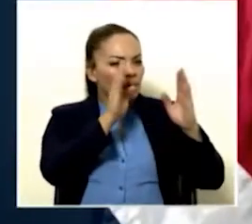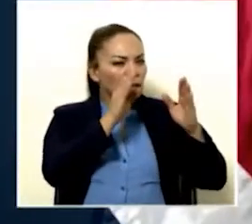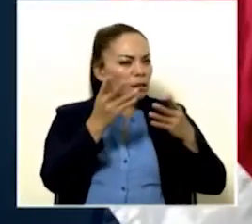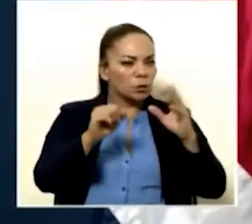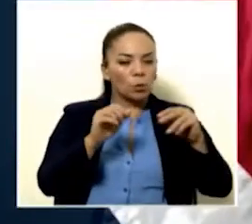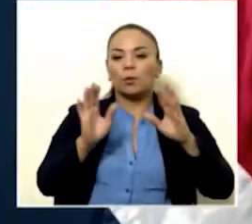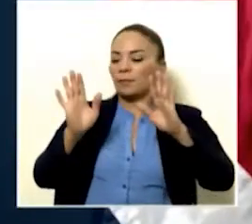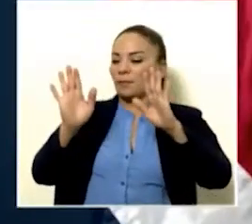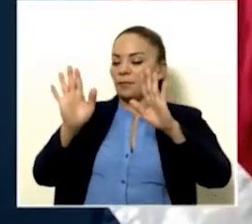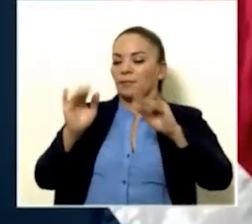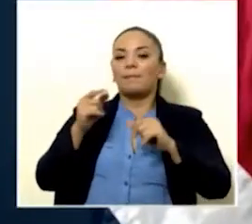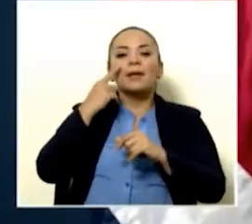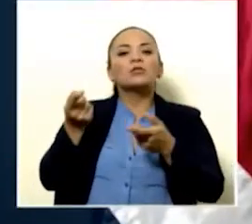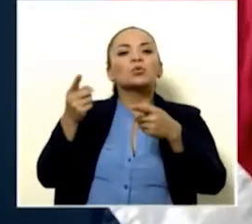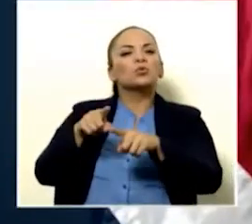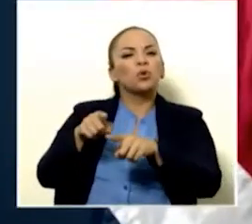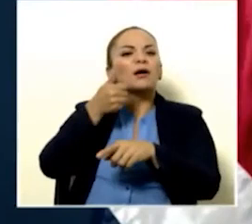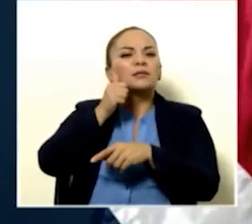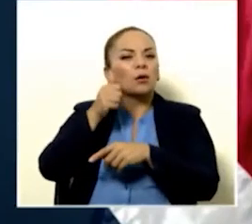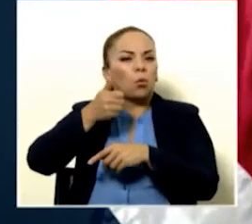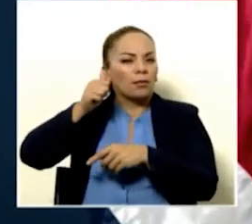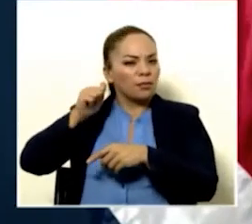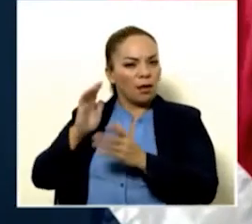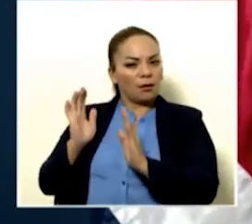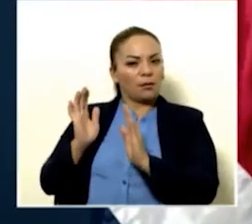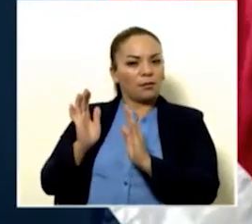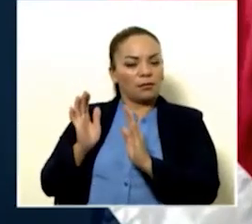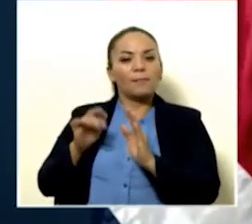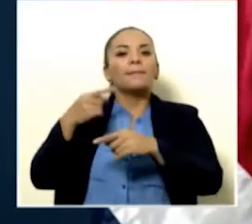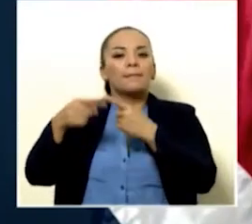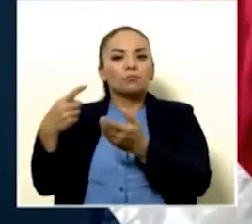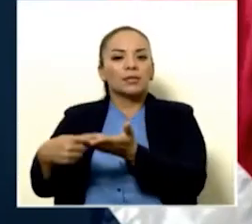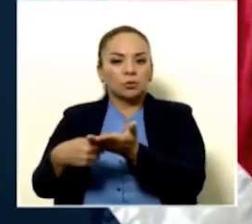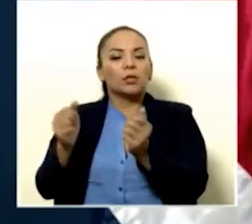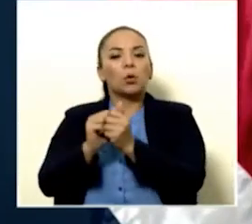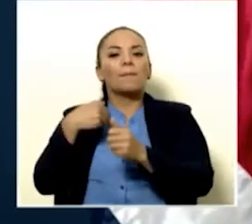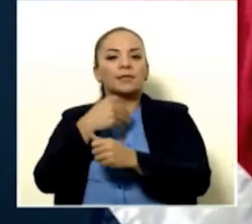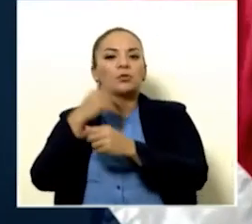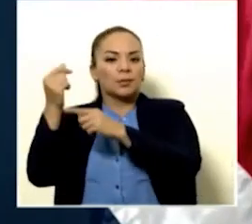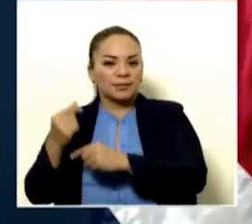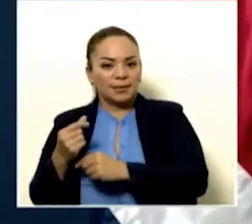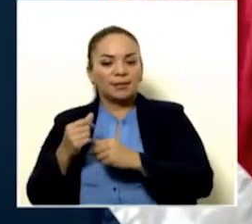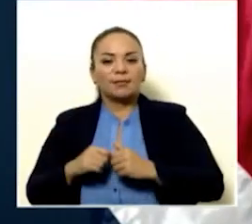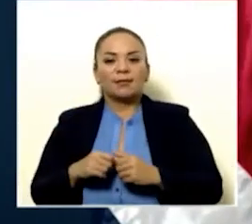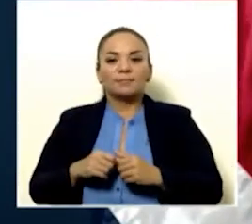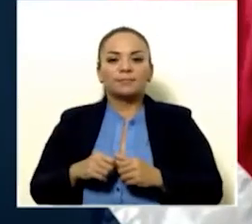Mire, eso ocurrió ayer o antier. Lo vamos a discutir con el ministro de Hacienda.